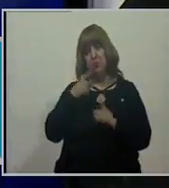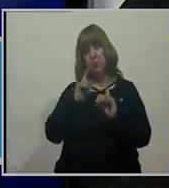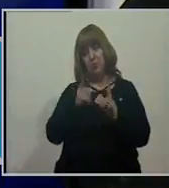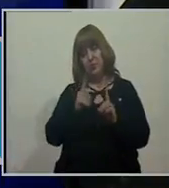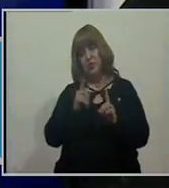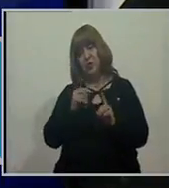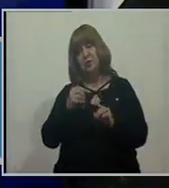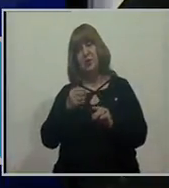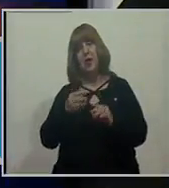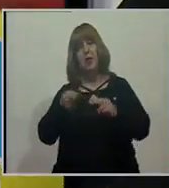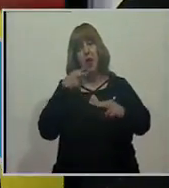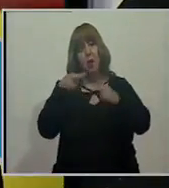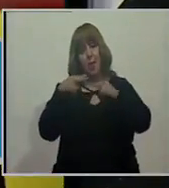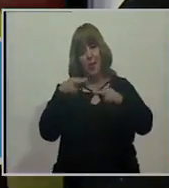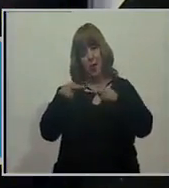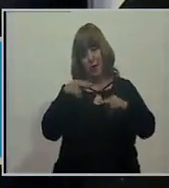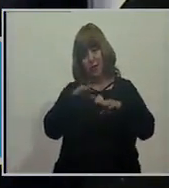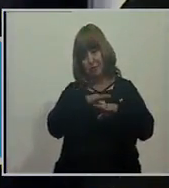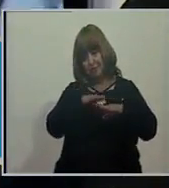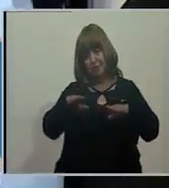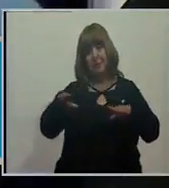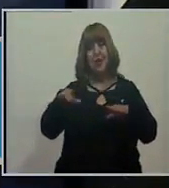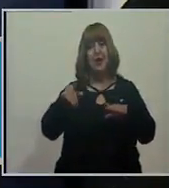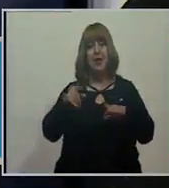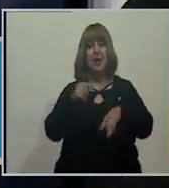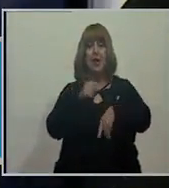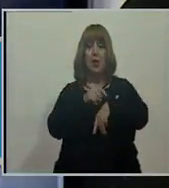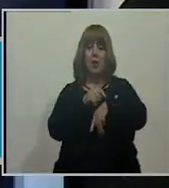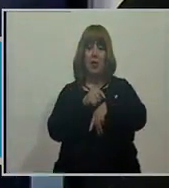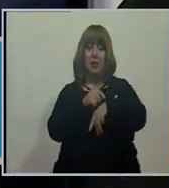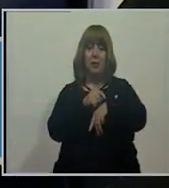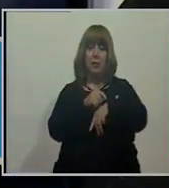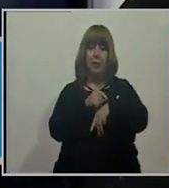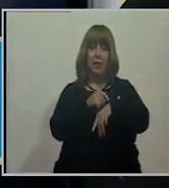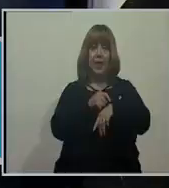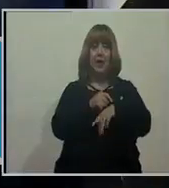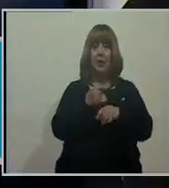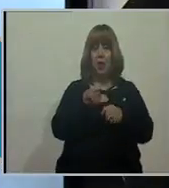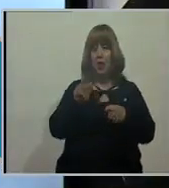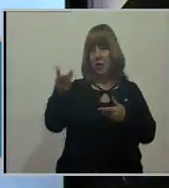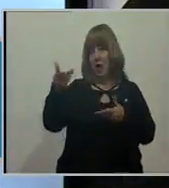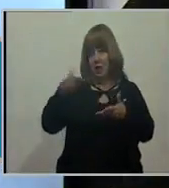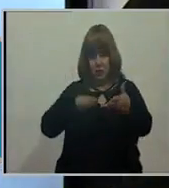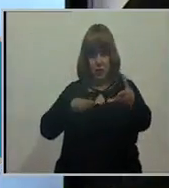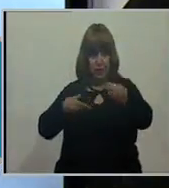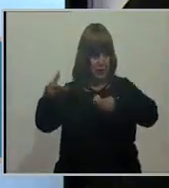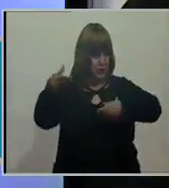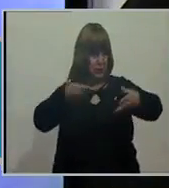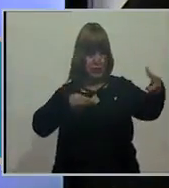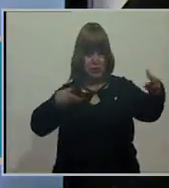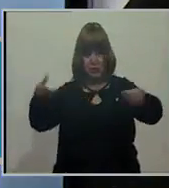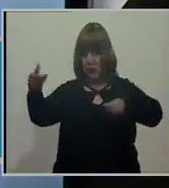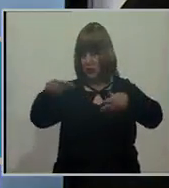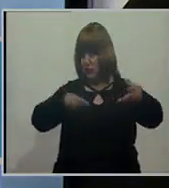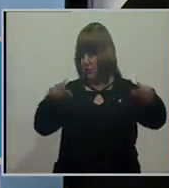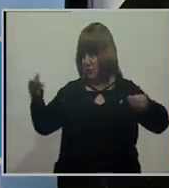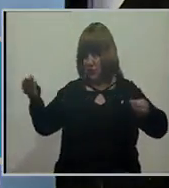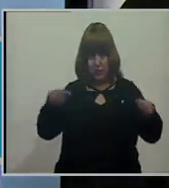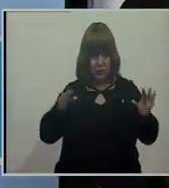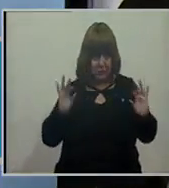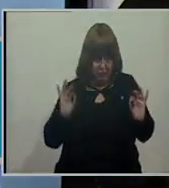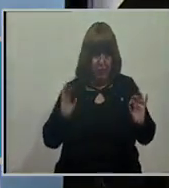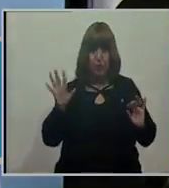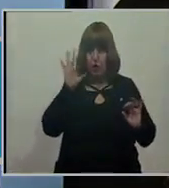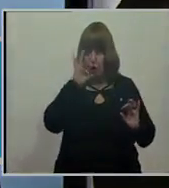comedor para la comunidad, manteniéndolo solamente con aportes solidarios, cuestión que era un desafío del día a día,